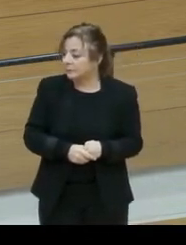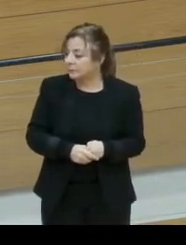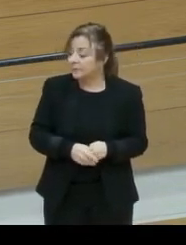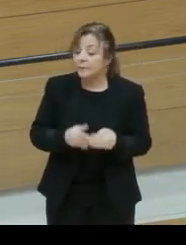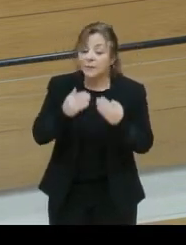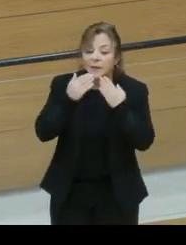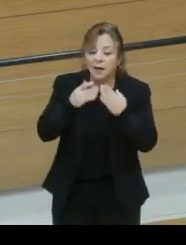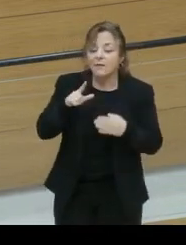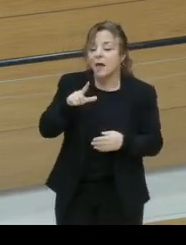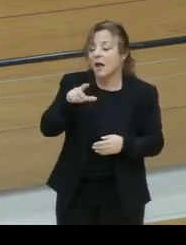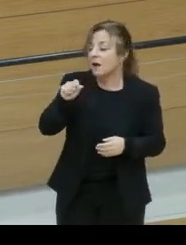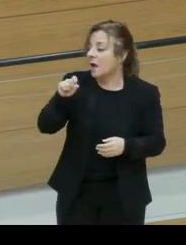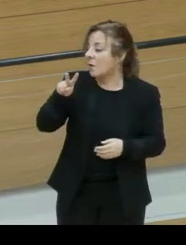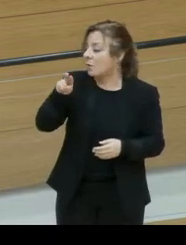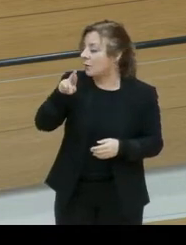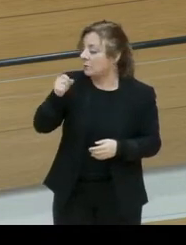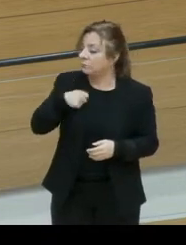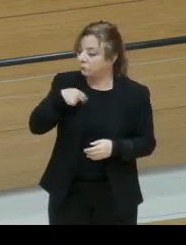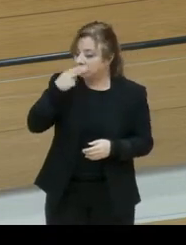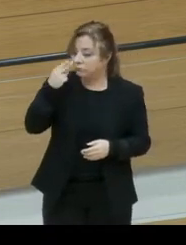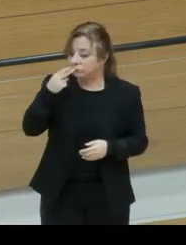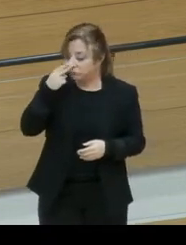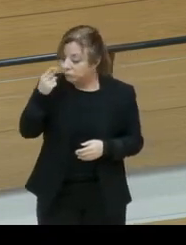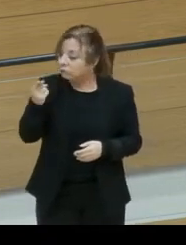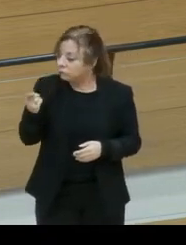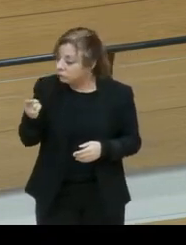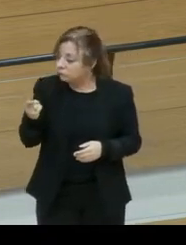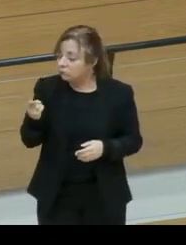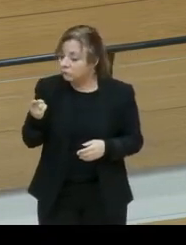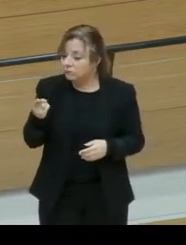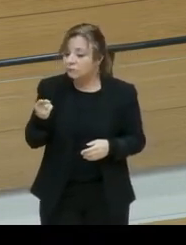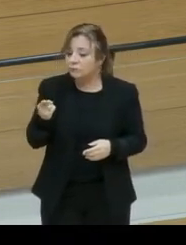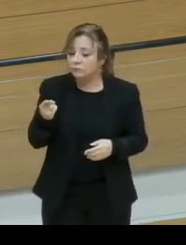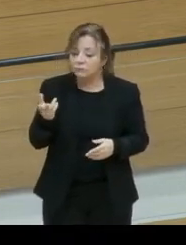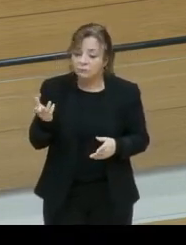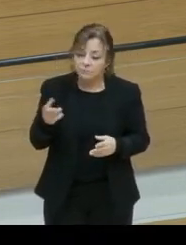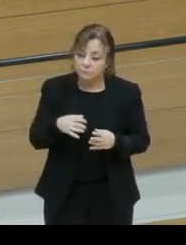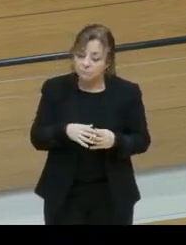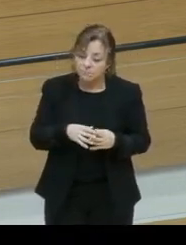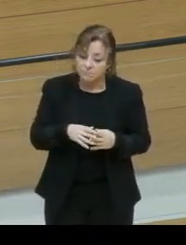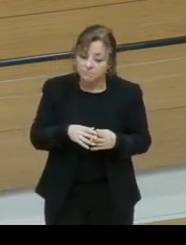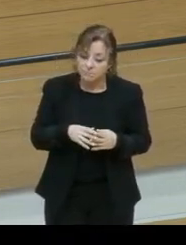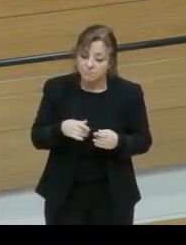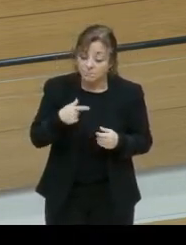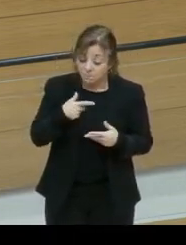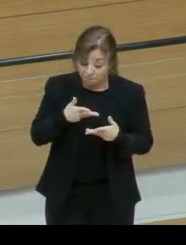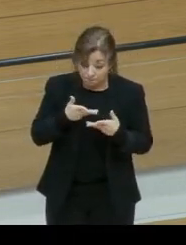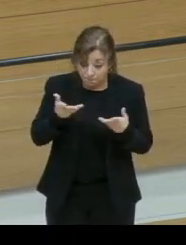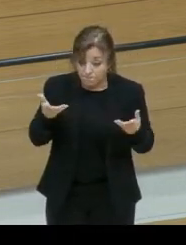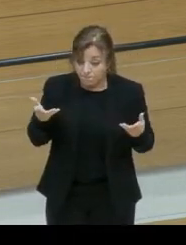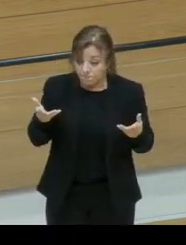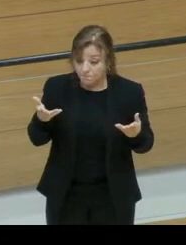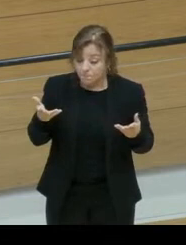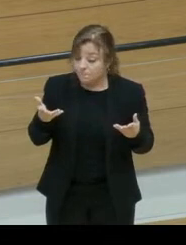Gracias, Laura, muy interesante. Y bueno, yo confío en